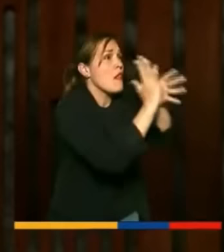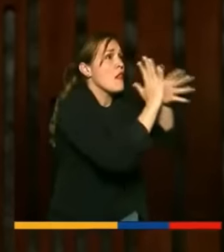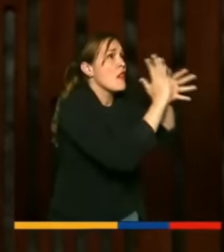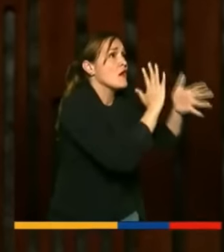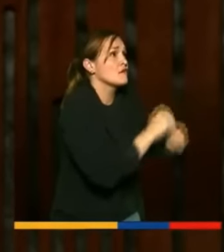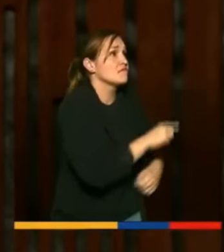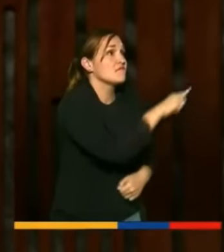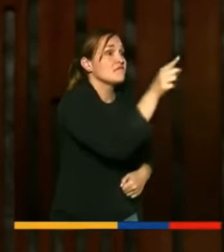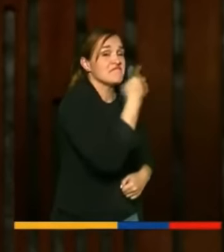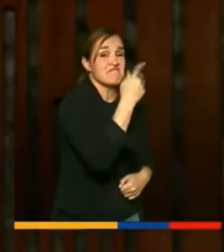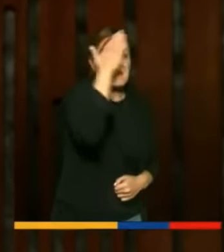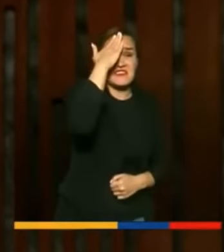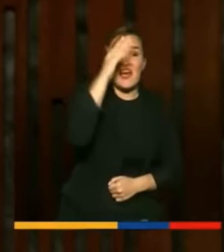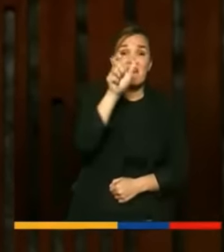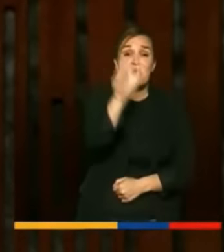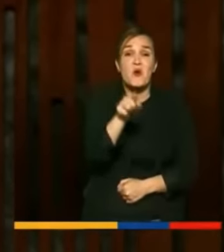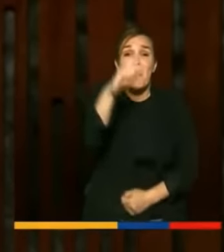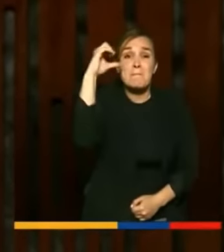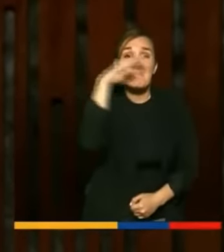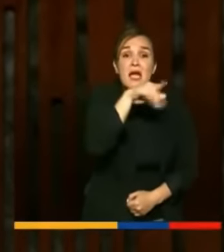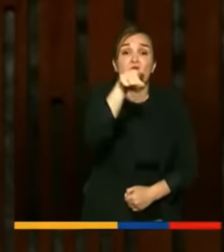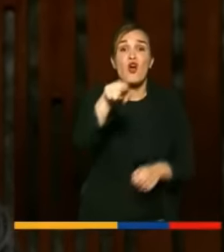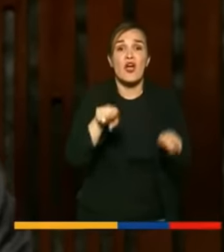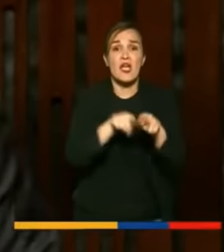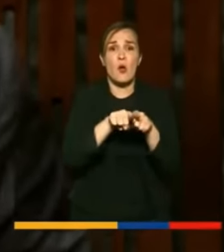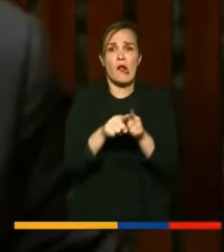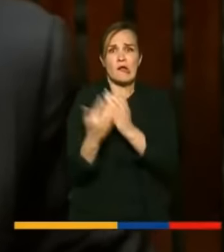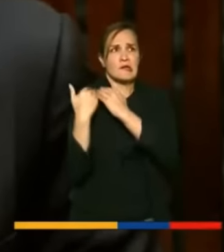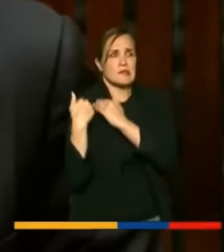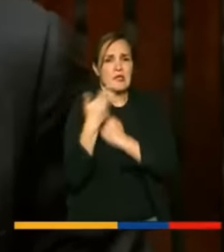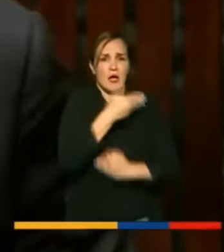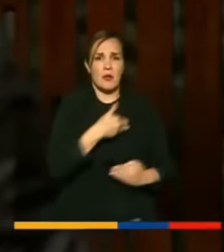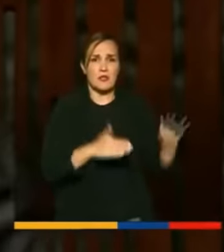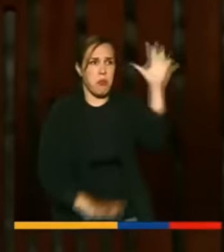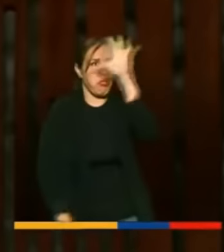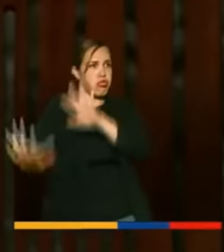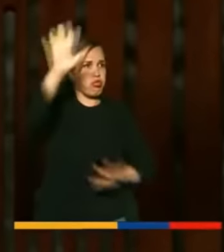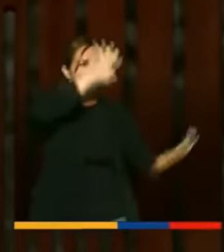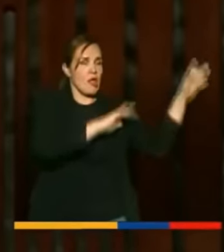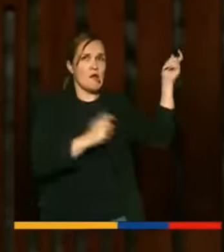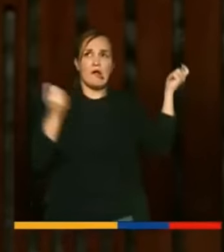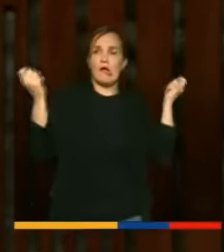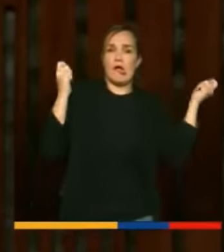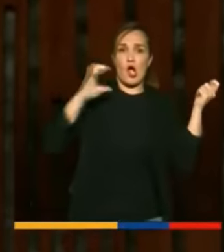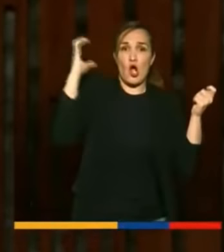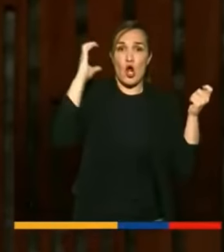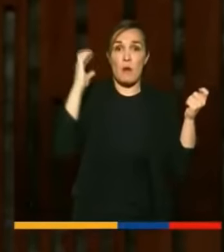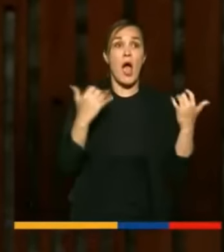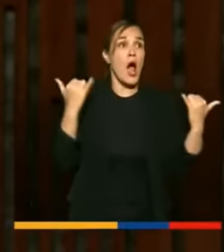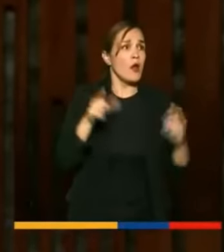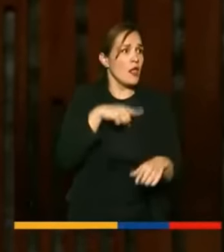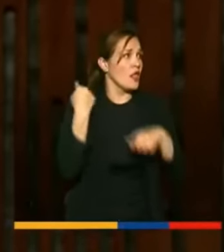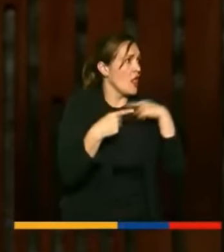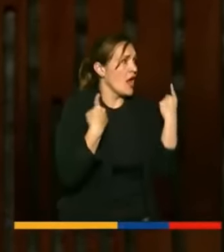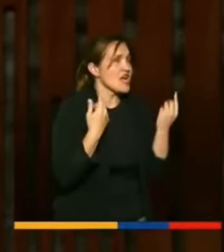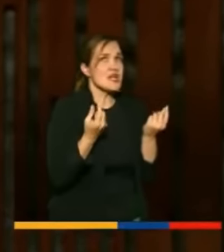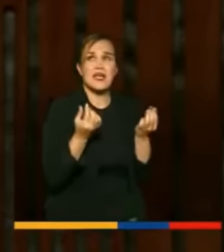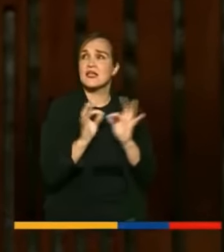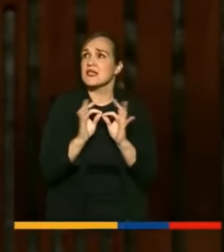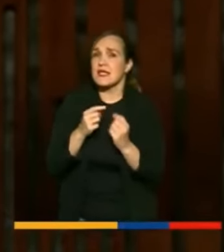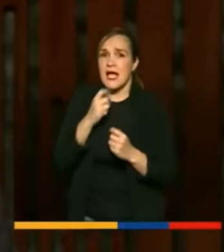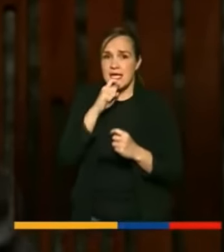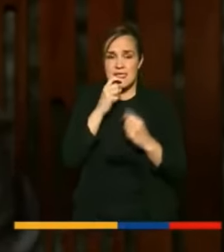quedó grande la presidencia y perdió el control del país. Y ante su fracaso, propone una constituyente que no le resuelve los problemas